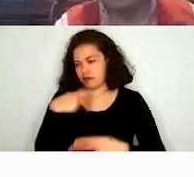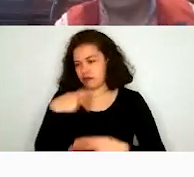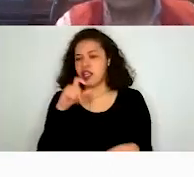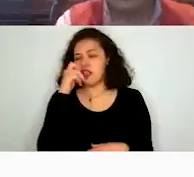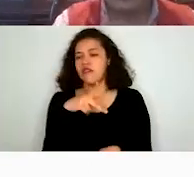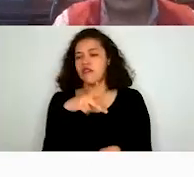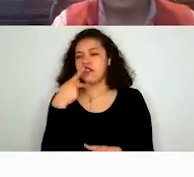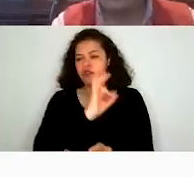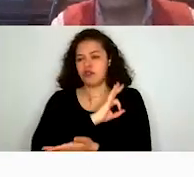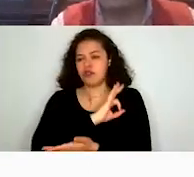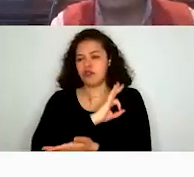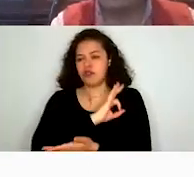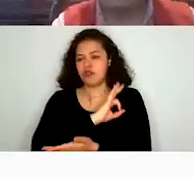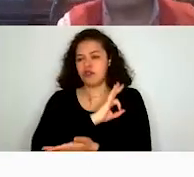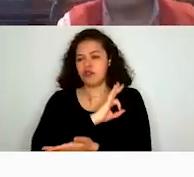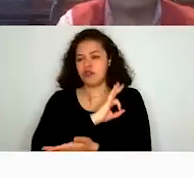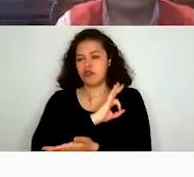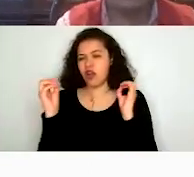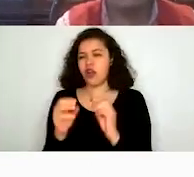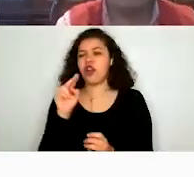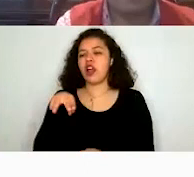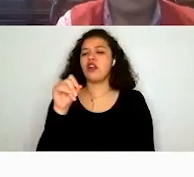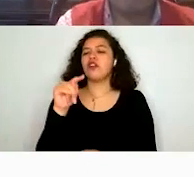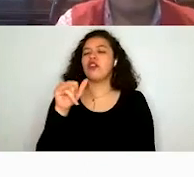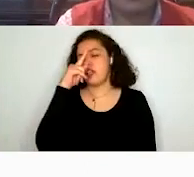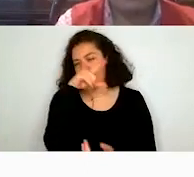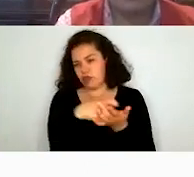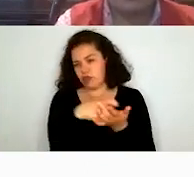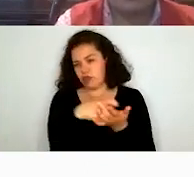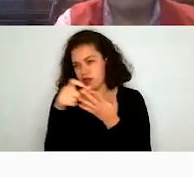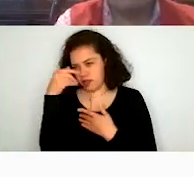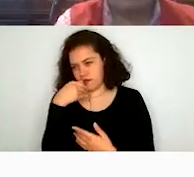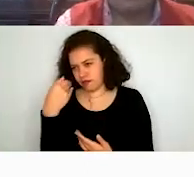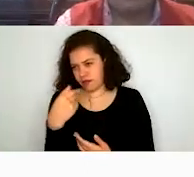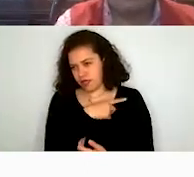de compra correspondiente o la nota de compra correspondiente.